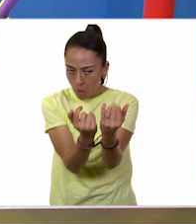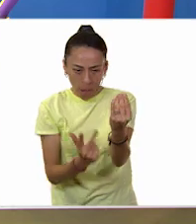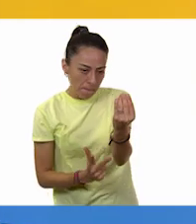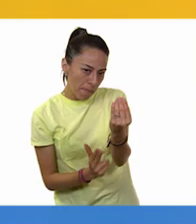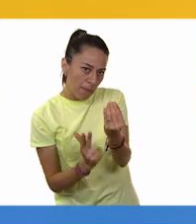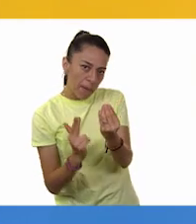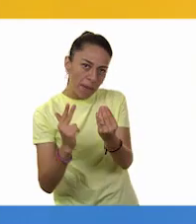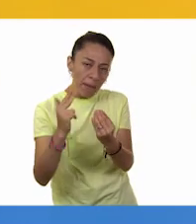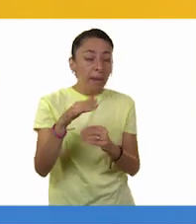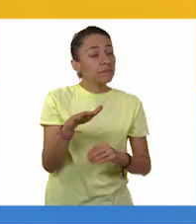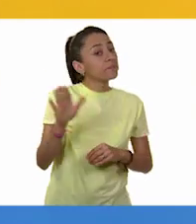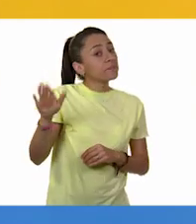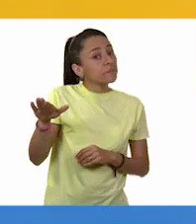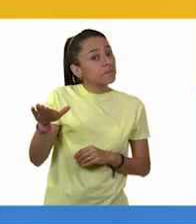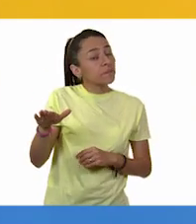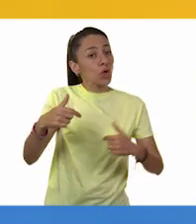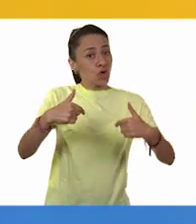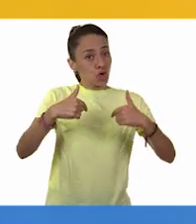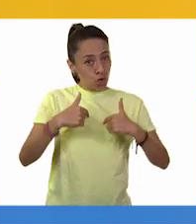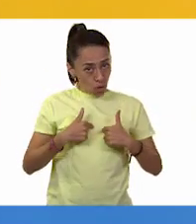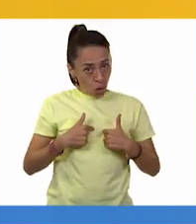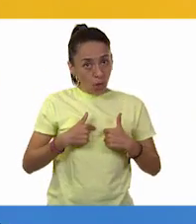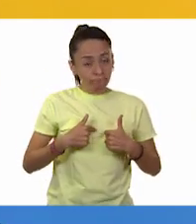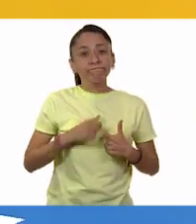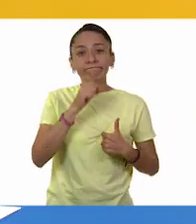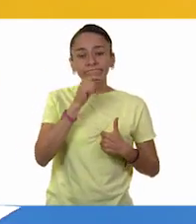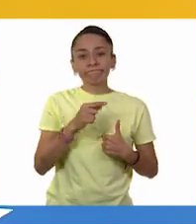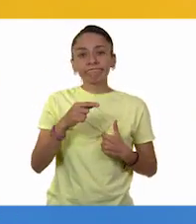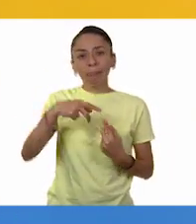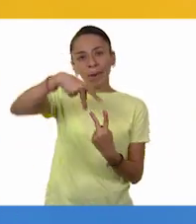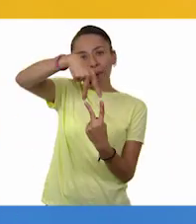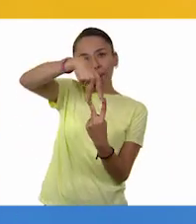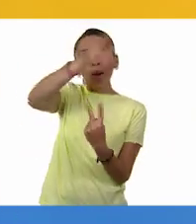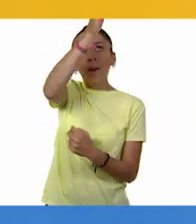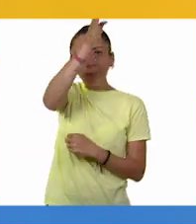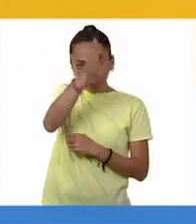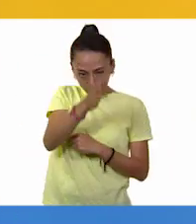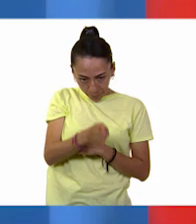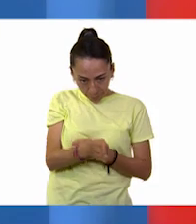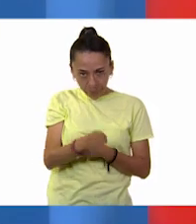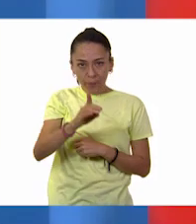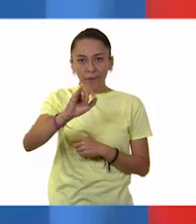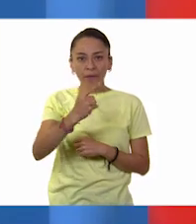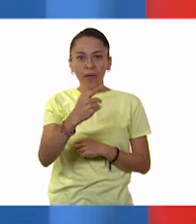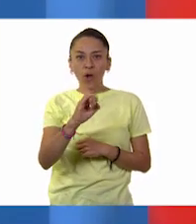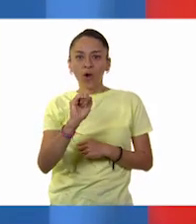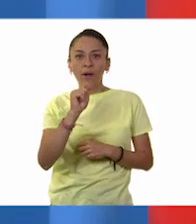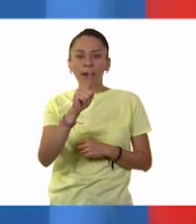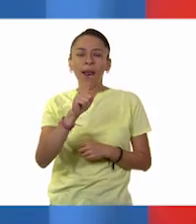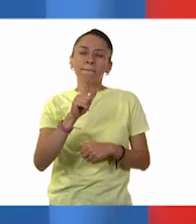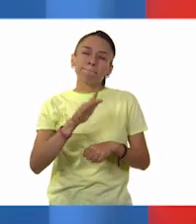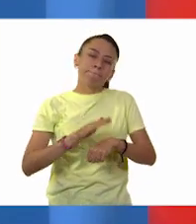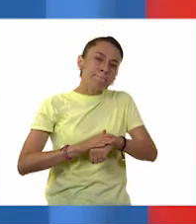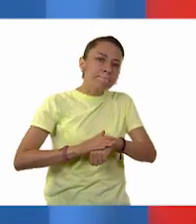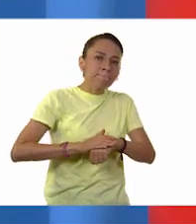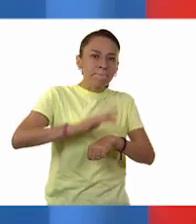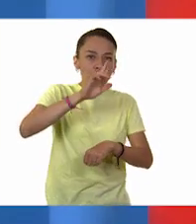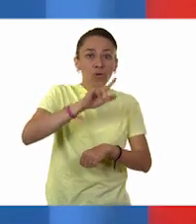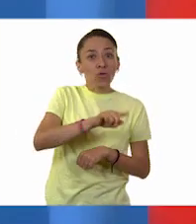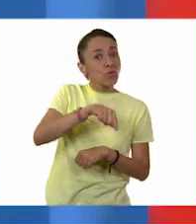sobre la diagonal menor y tú sobre la diagonal mayor. Perfecto, maestra. Y recortemos nuestros